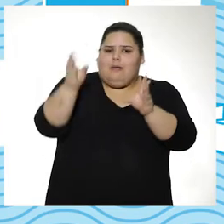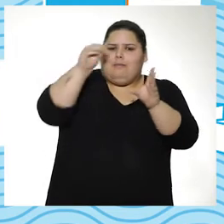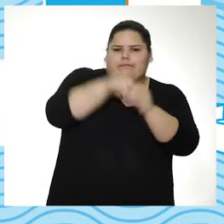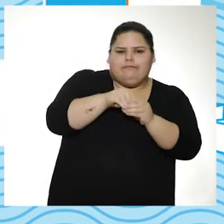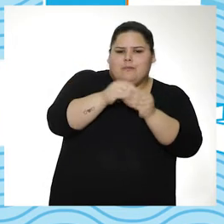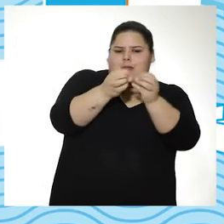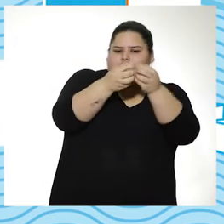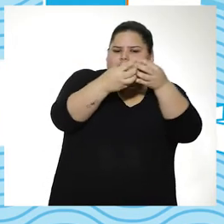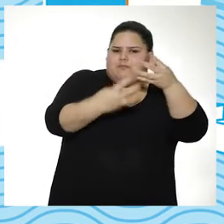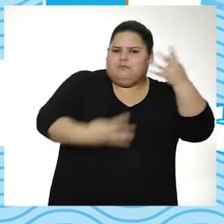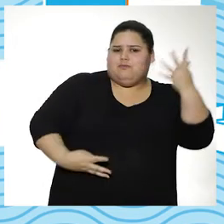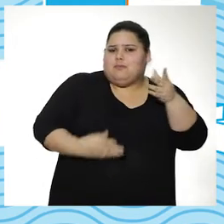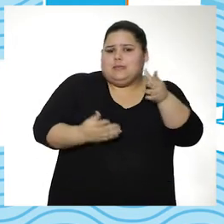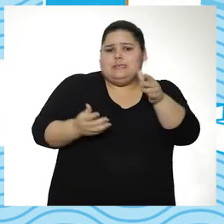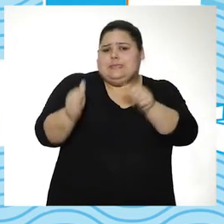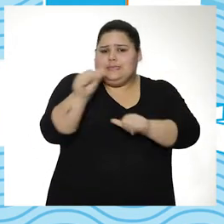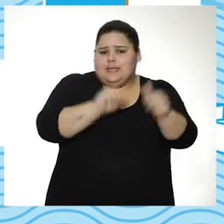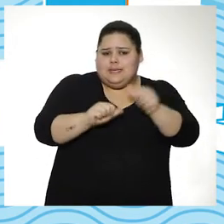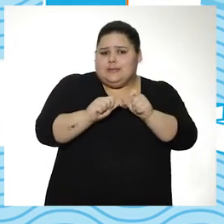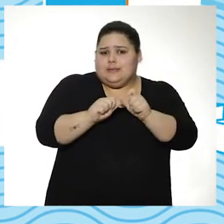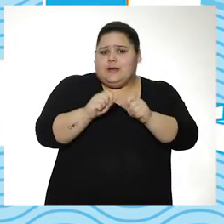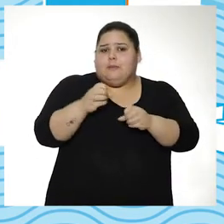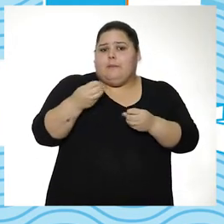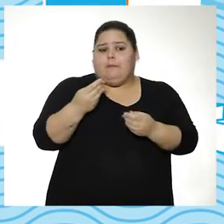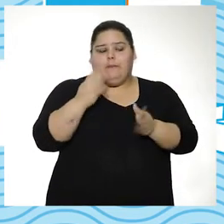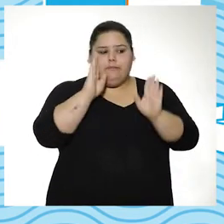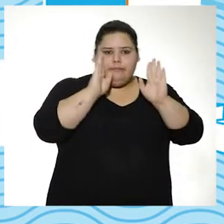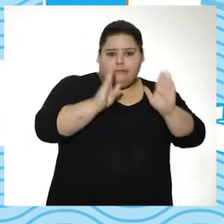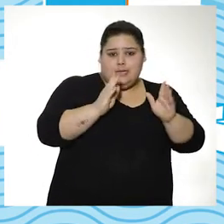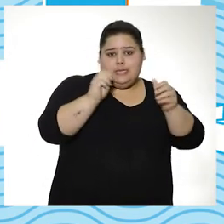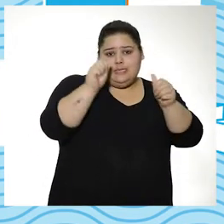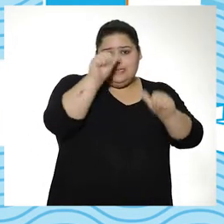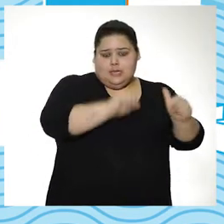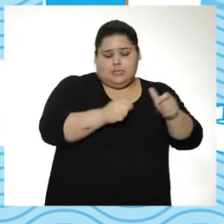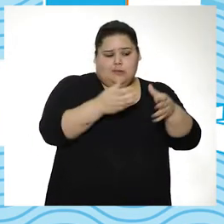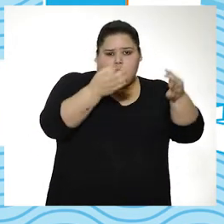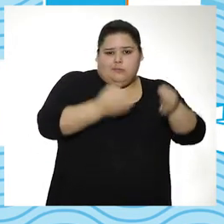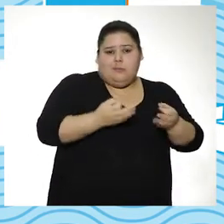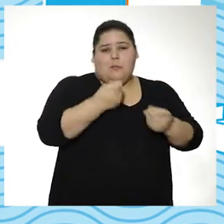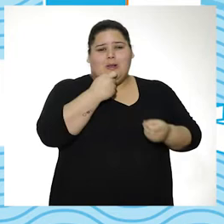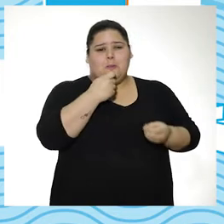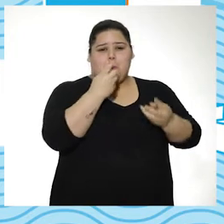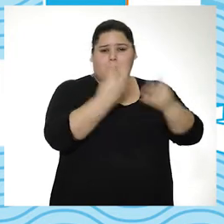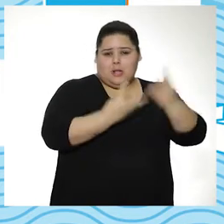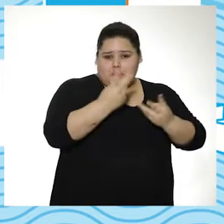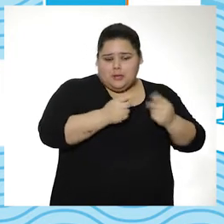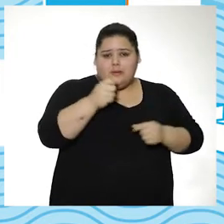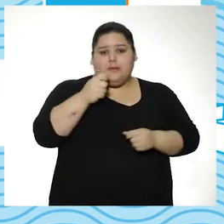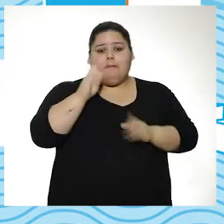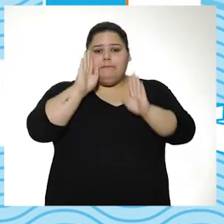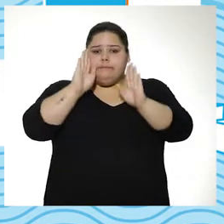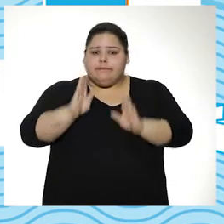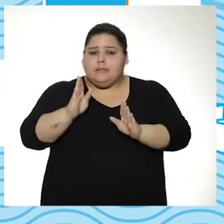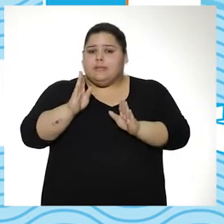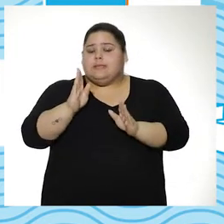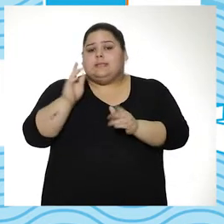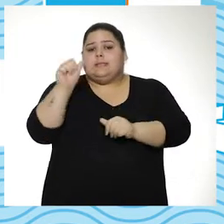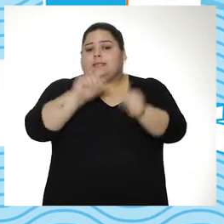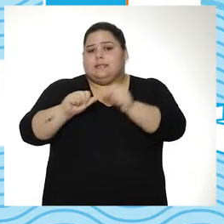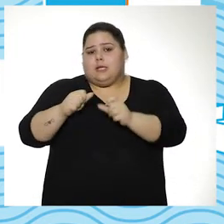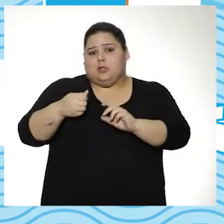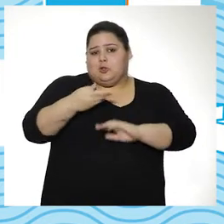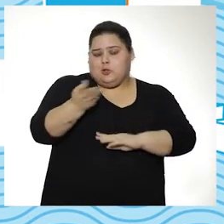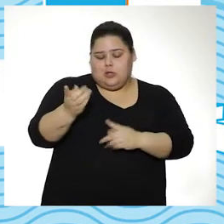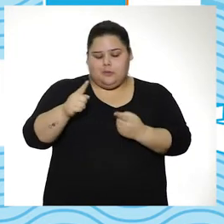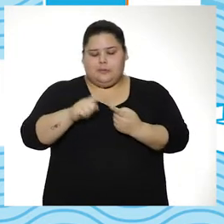ciencia engloba a todas las ciencias. Tenemos por un lado las ciencias formales, como la matemática, pero también tenemos